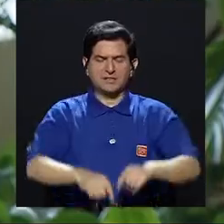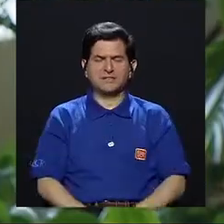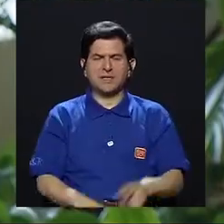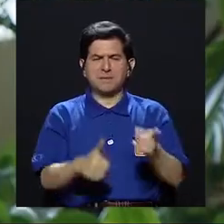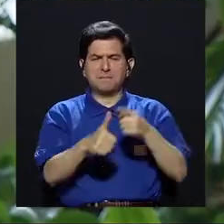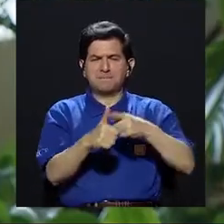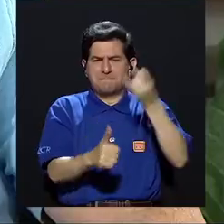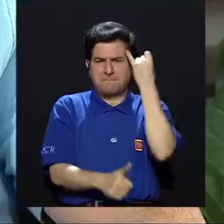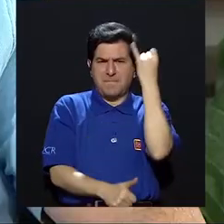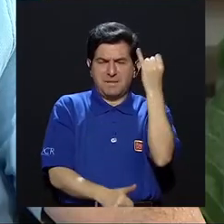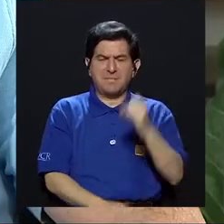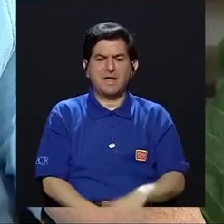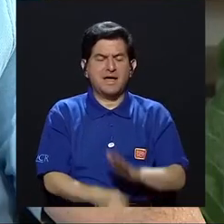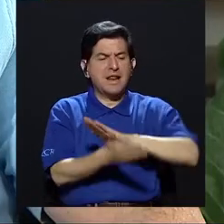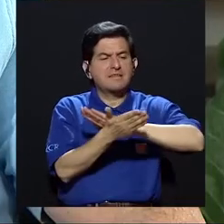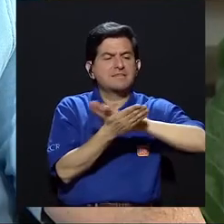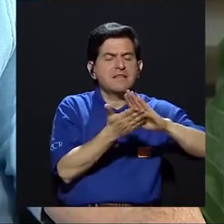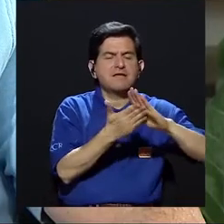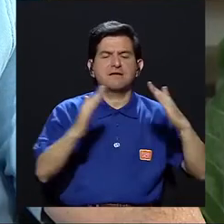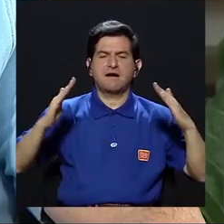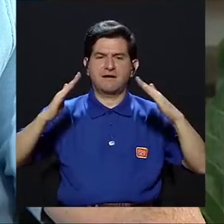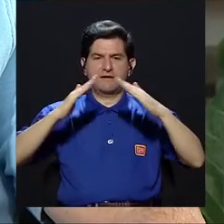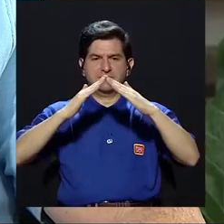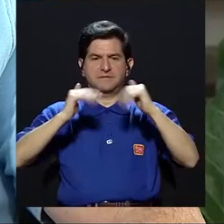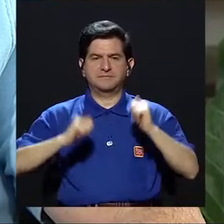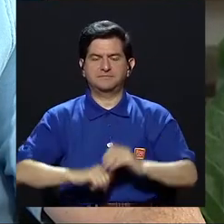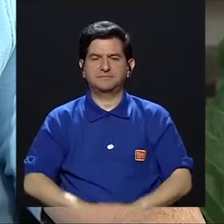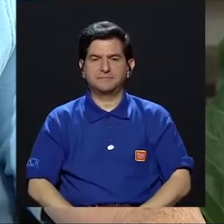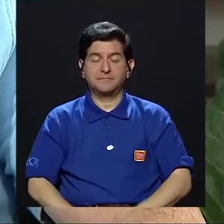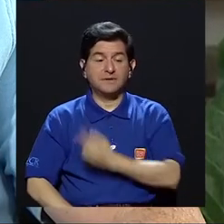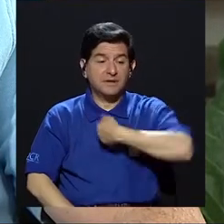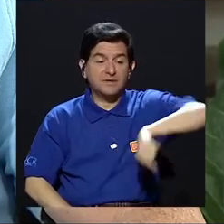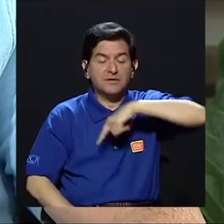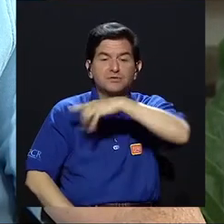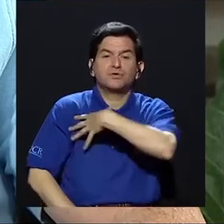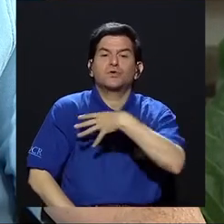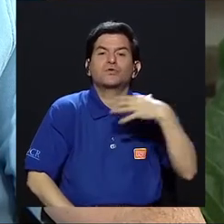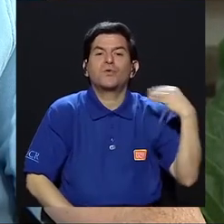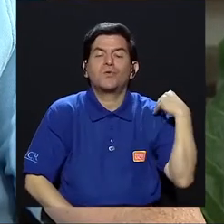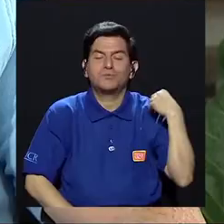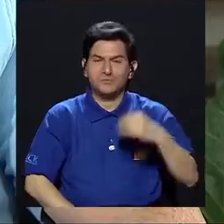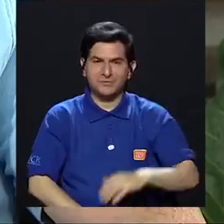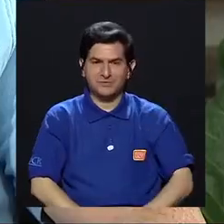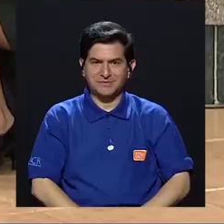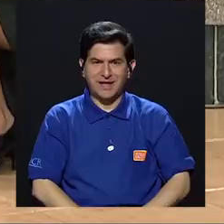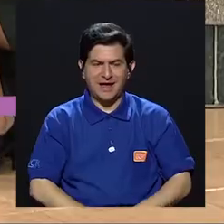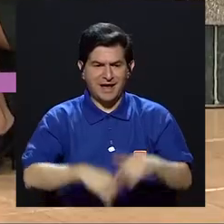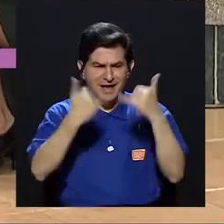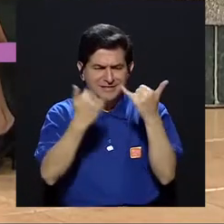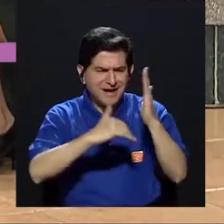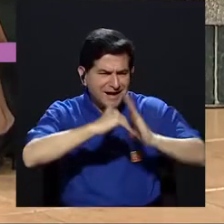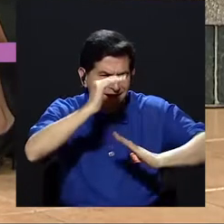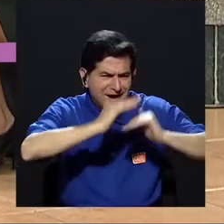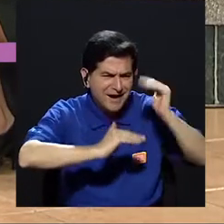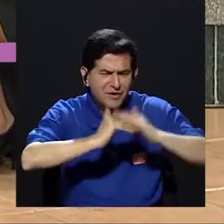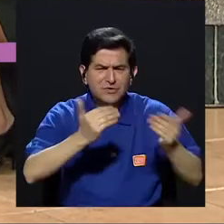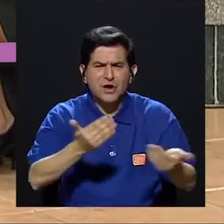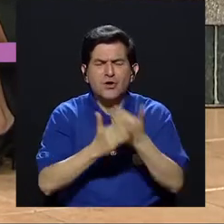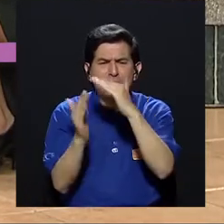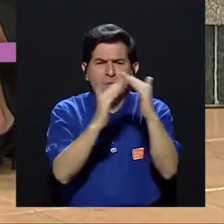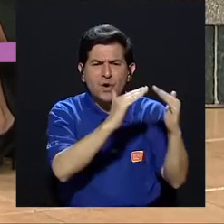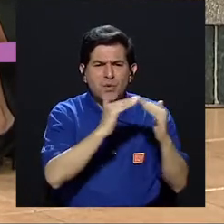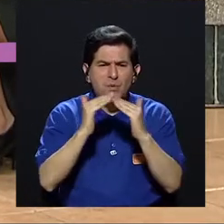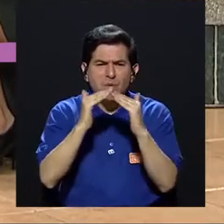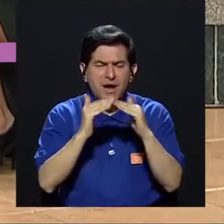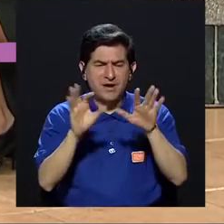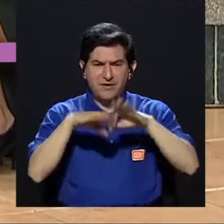nuestras premisas es dignificar la vivienda y nos gusta que cuando vamos a construir un nuevo barrio